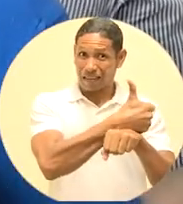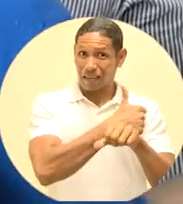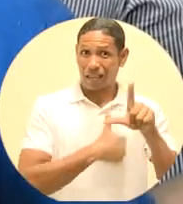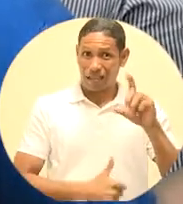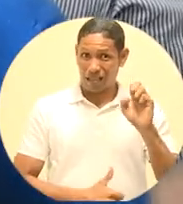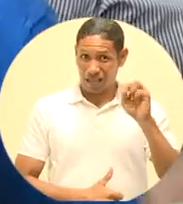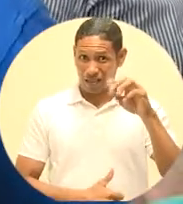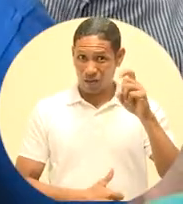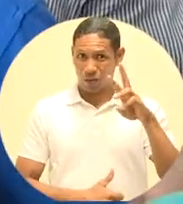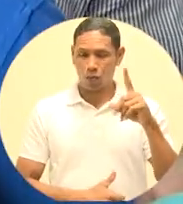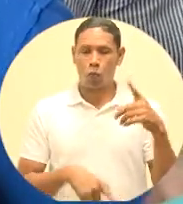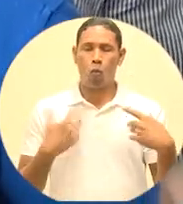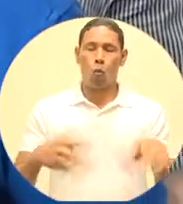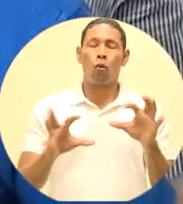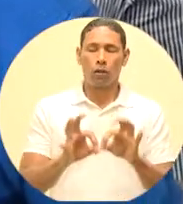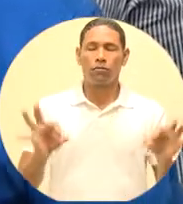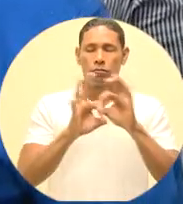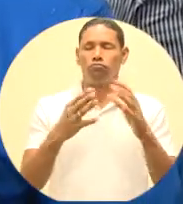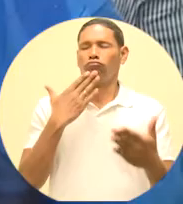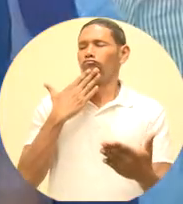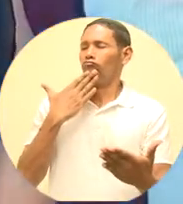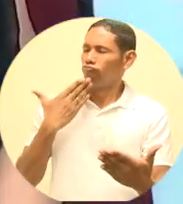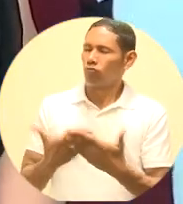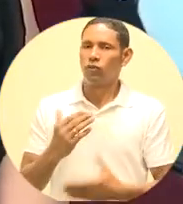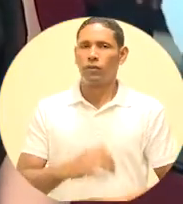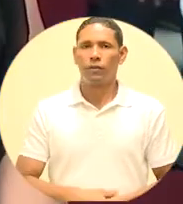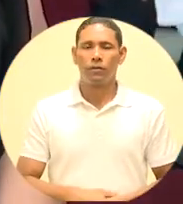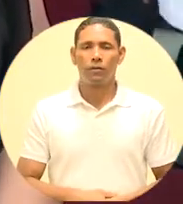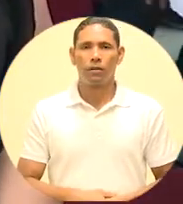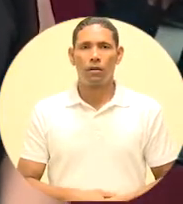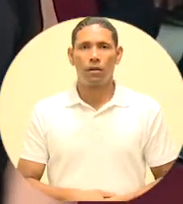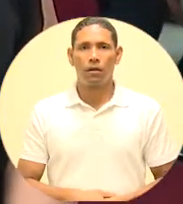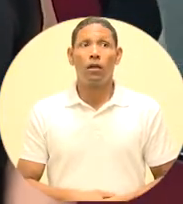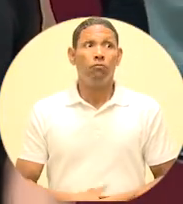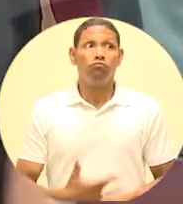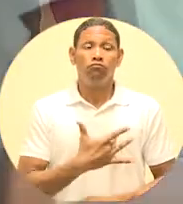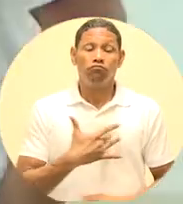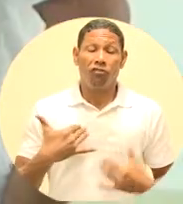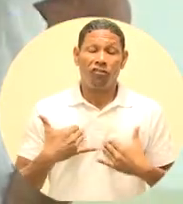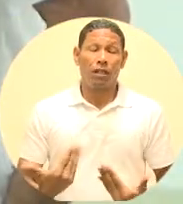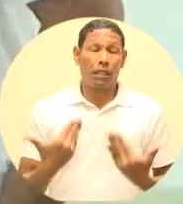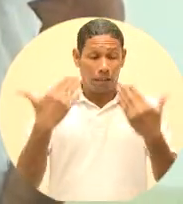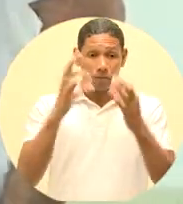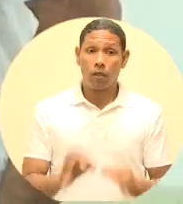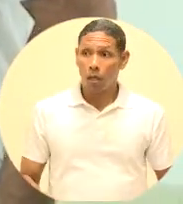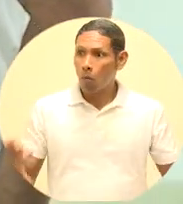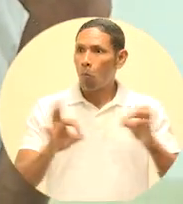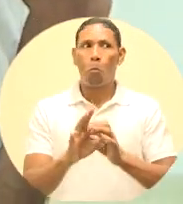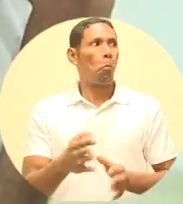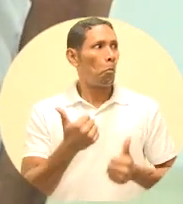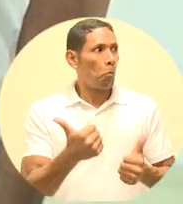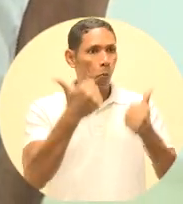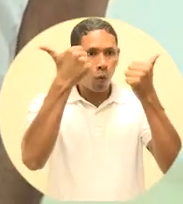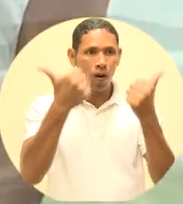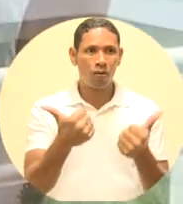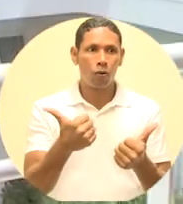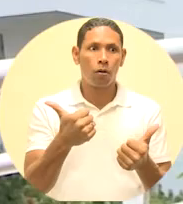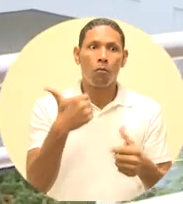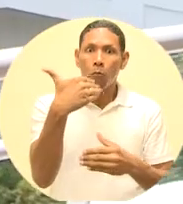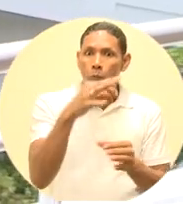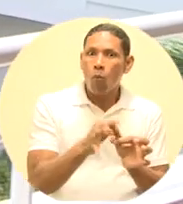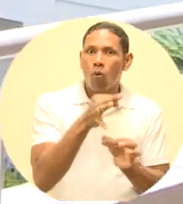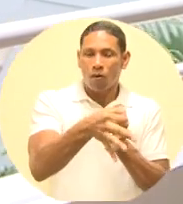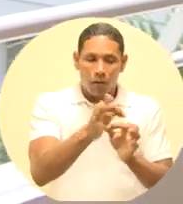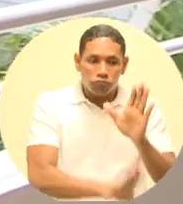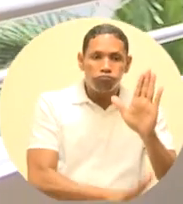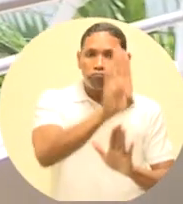Infotep, Leonardo Pérez Espún, estamos totalmente agradecidos. Es totalmente satisfactorio, es un hecho histórico para la educación de